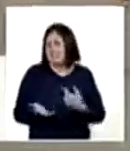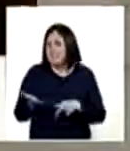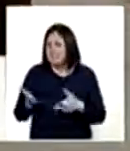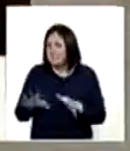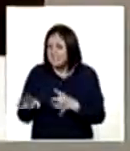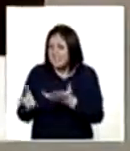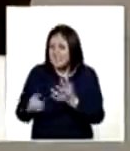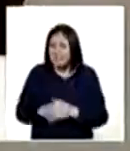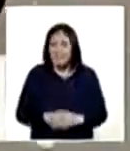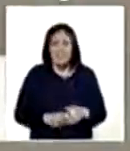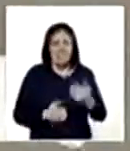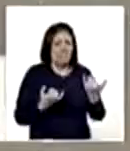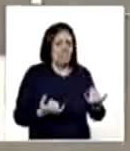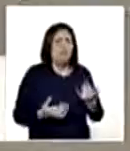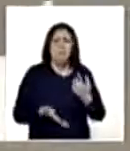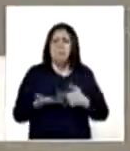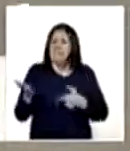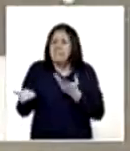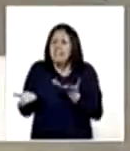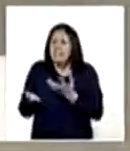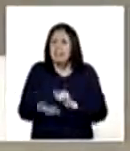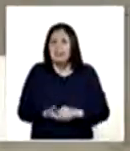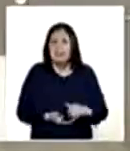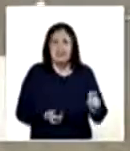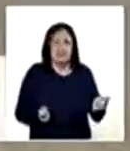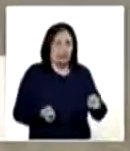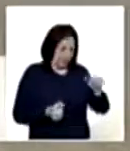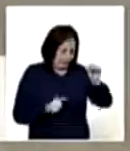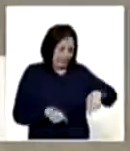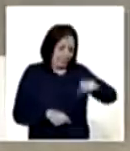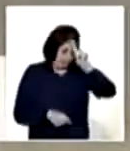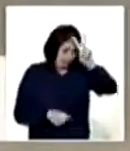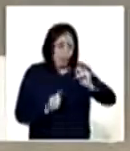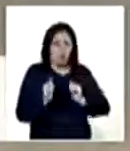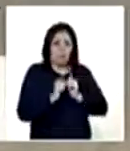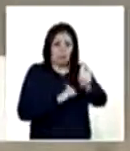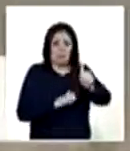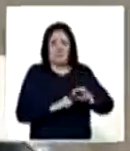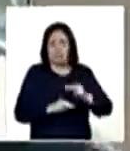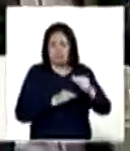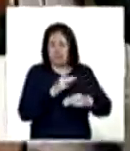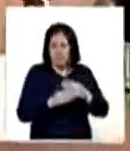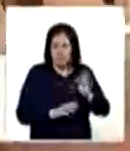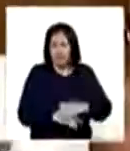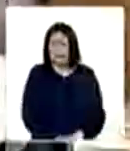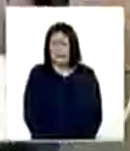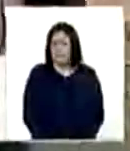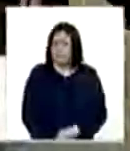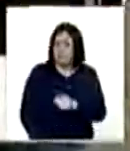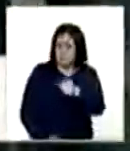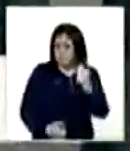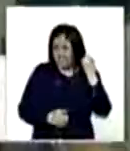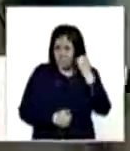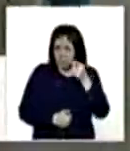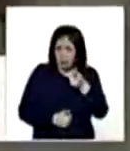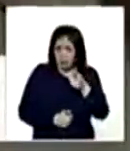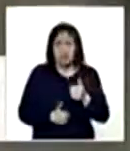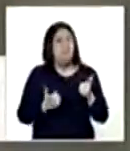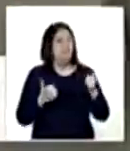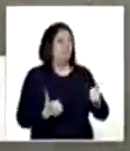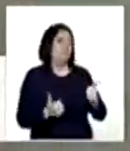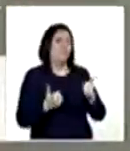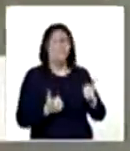No, he batido récord hoy día. ¿Récord en qué? Iba a Perú al Mundial. Gracias. ¿Qué tal la fiesta? Súper